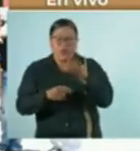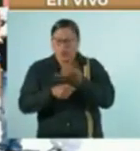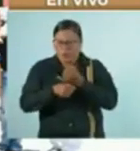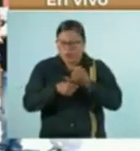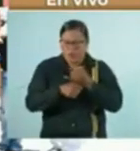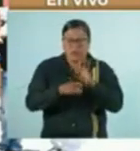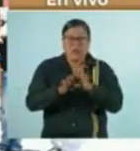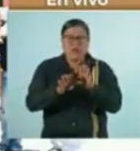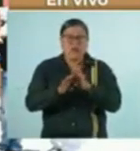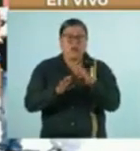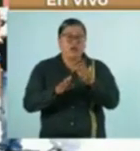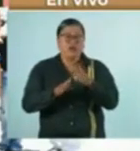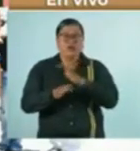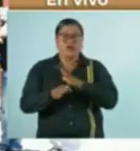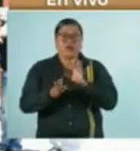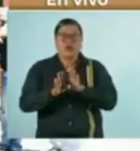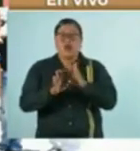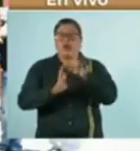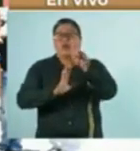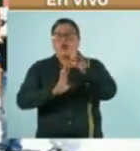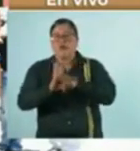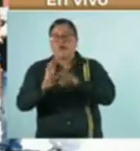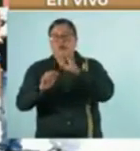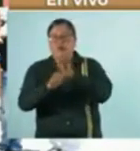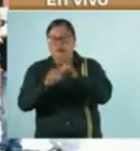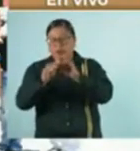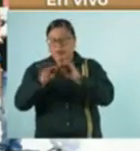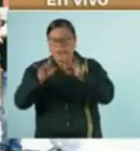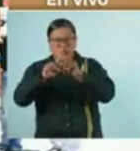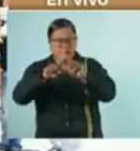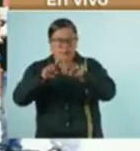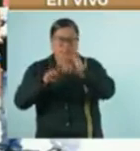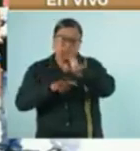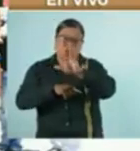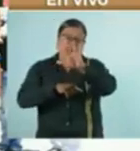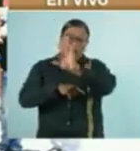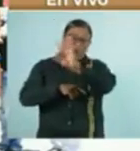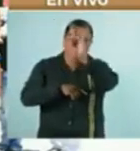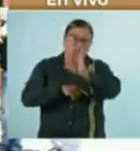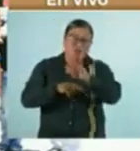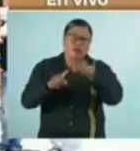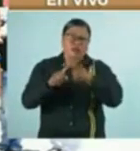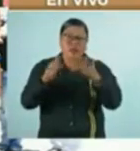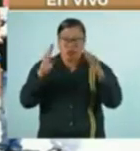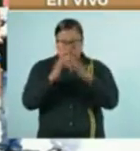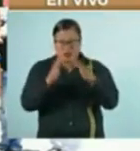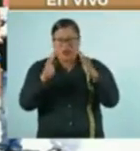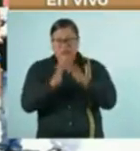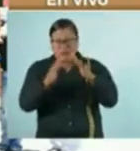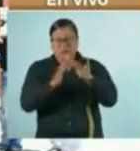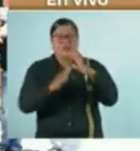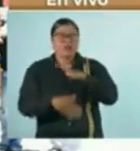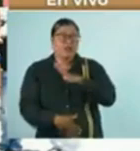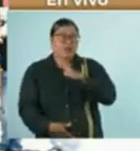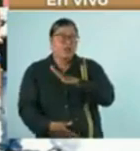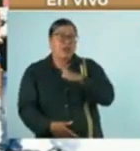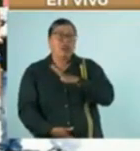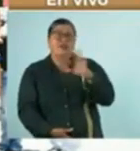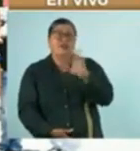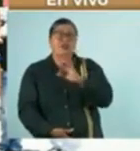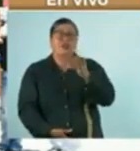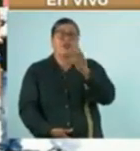Nacional de Consumo de Contenidos Audiovisuales nos informa que 95% de los hogares cuenta al menos con